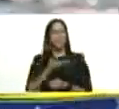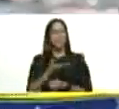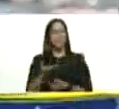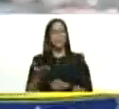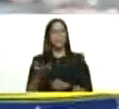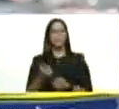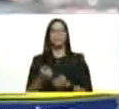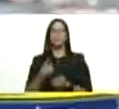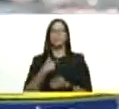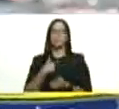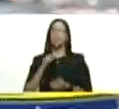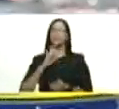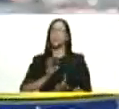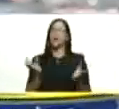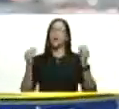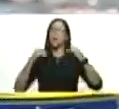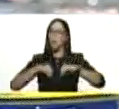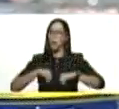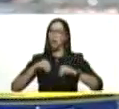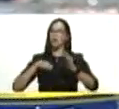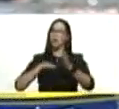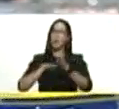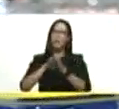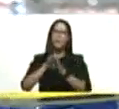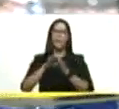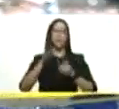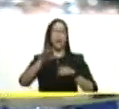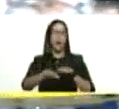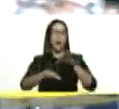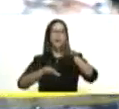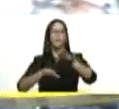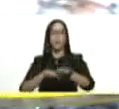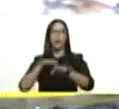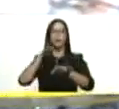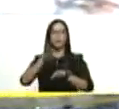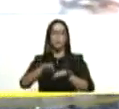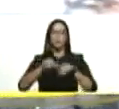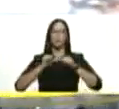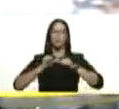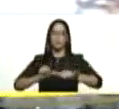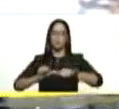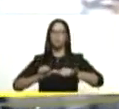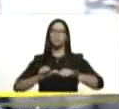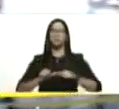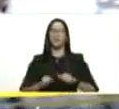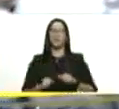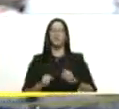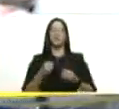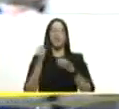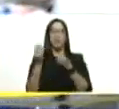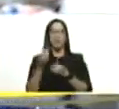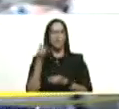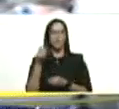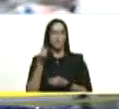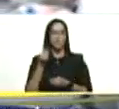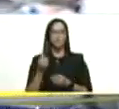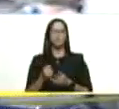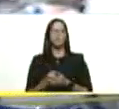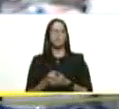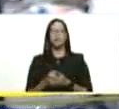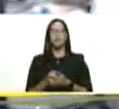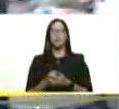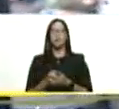yo estoy de acuerdo con que avancemos a paso firme, de manera progresiva, de manera real,